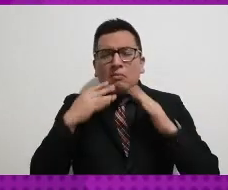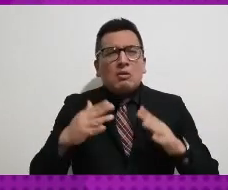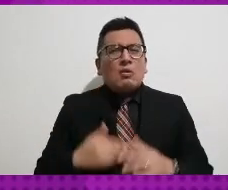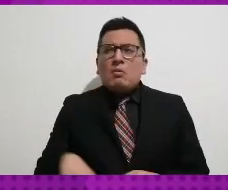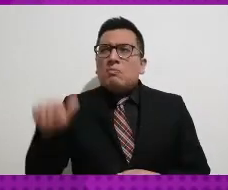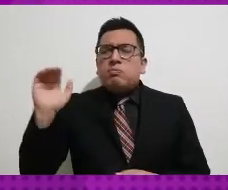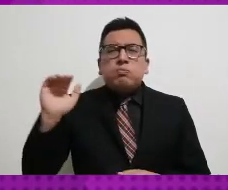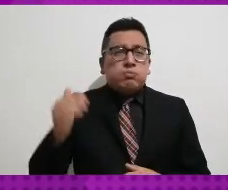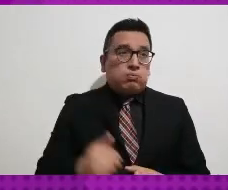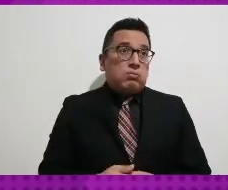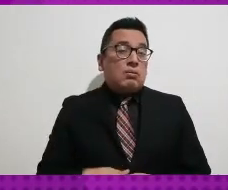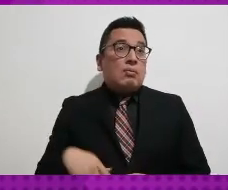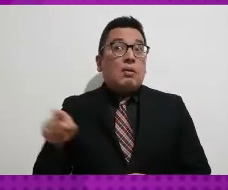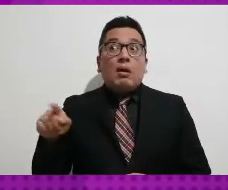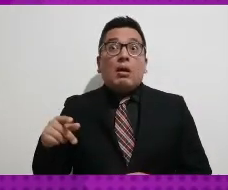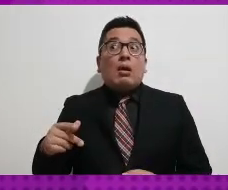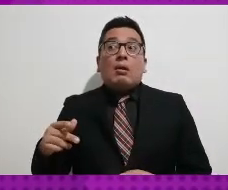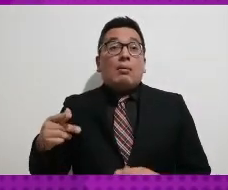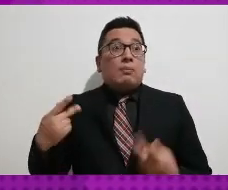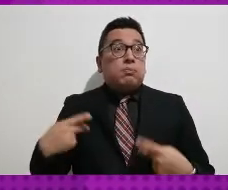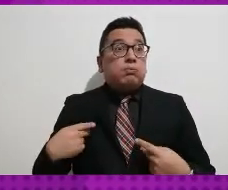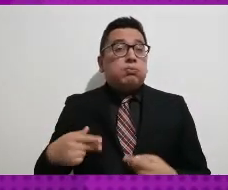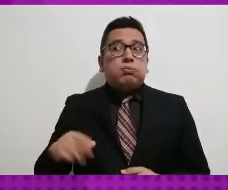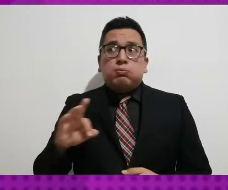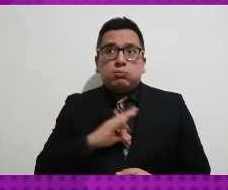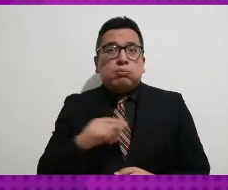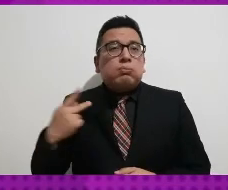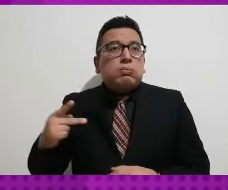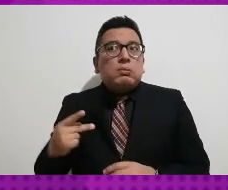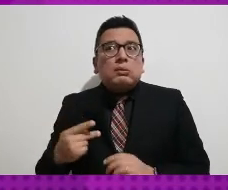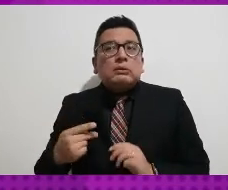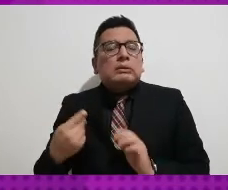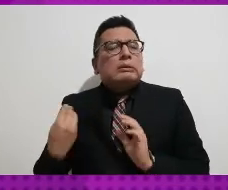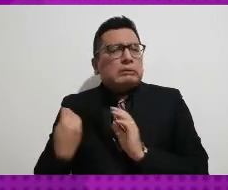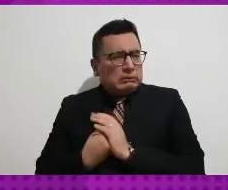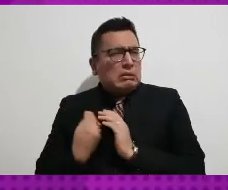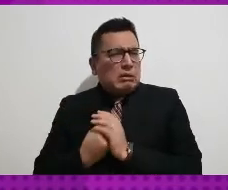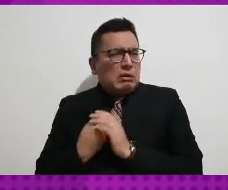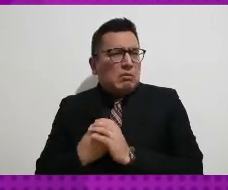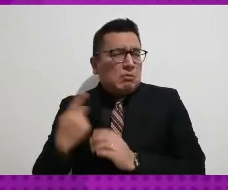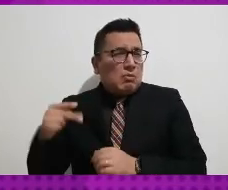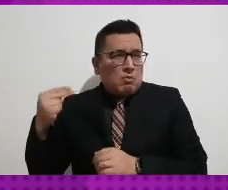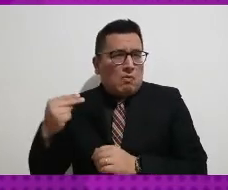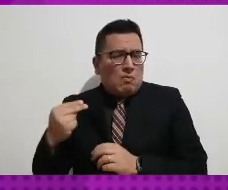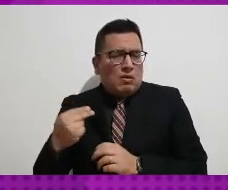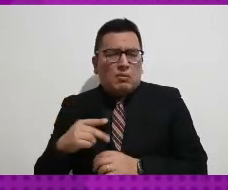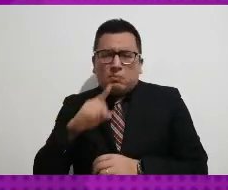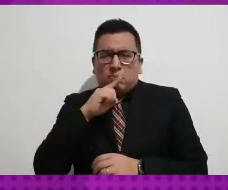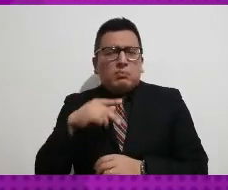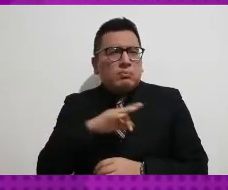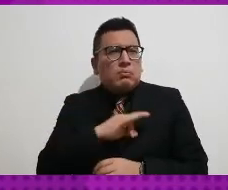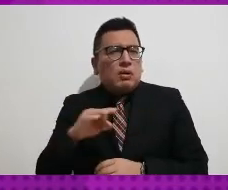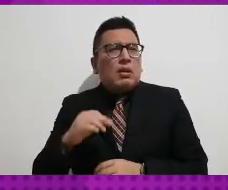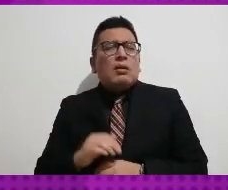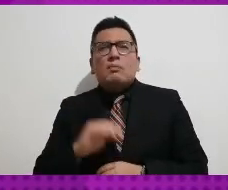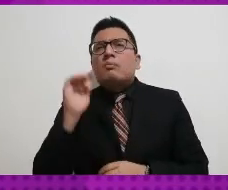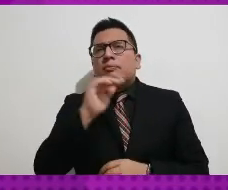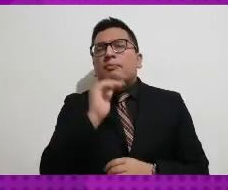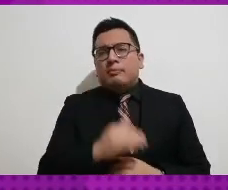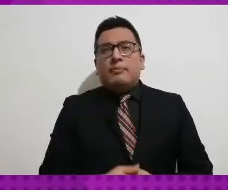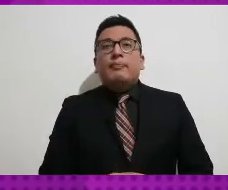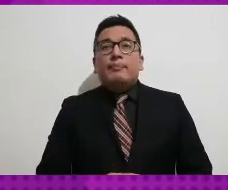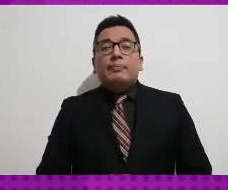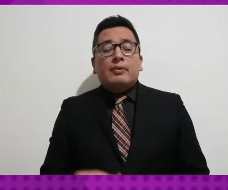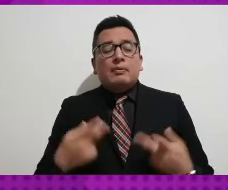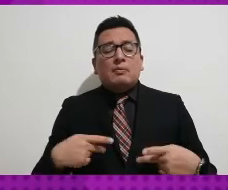información, inclusive sin dar su nombre, que muchas veces, sin que sea motivo justificado, lo ven como un obstáculo.